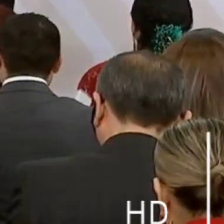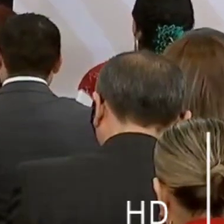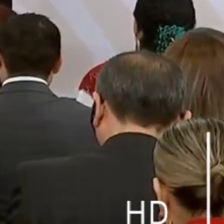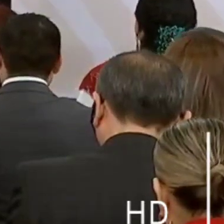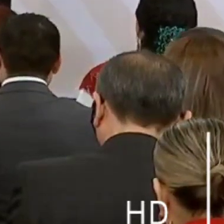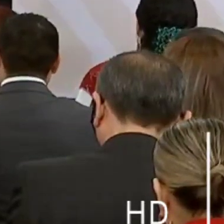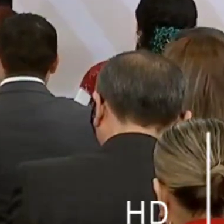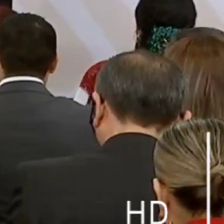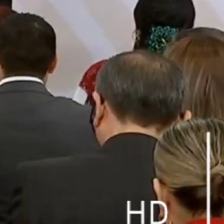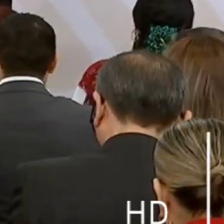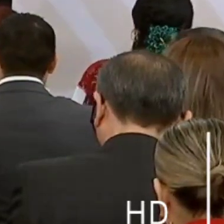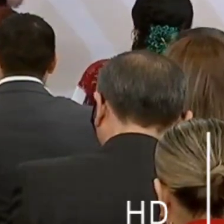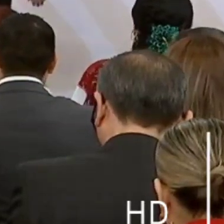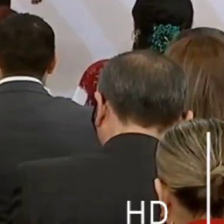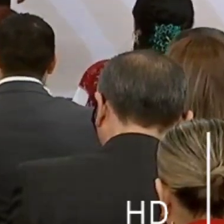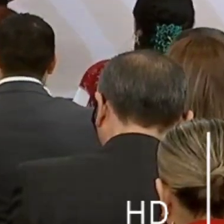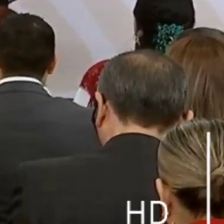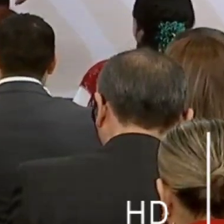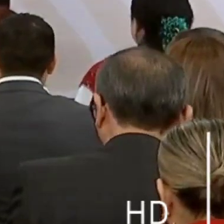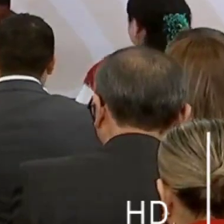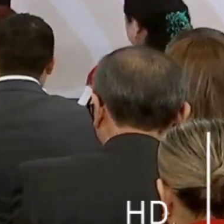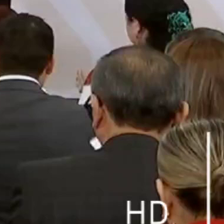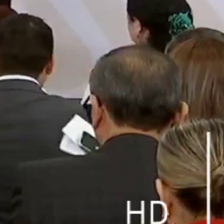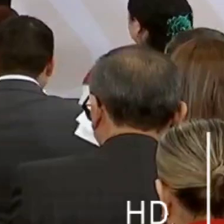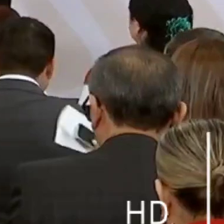sean bienvenidos.